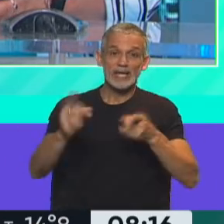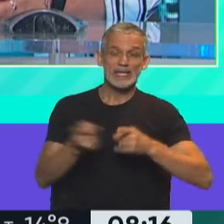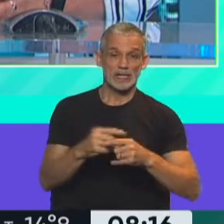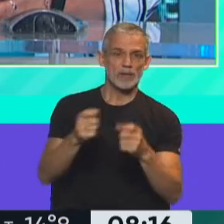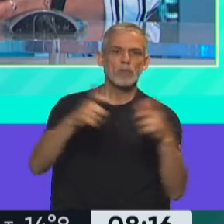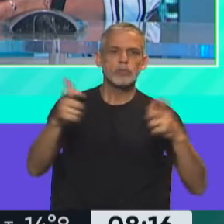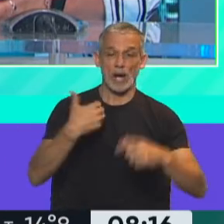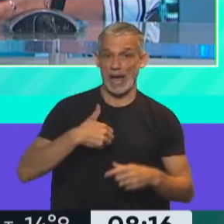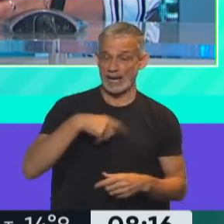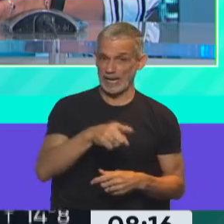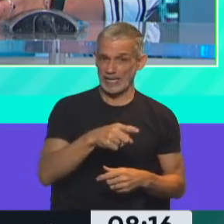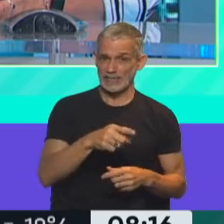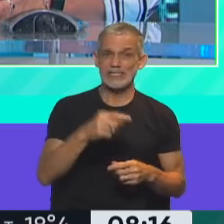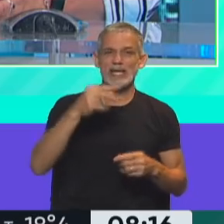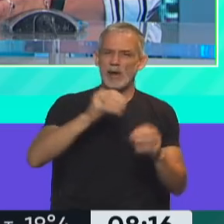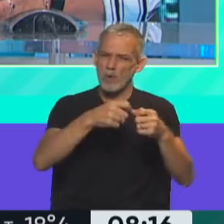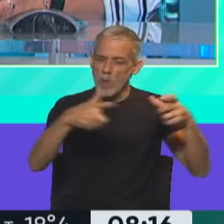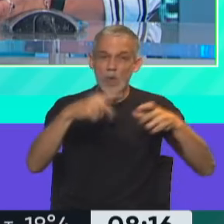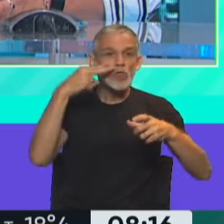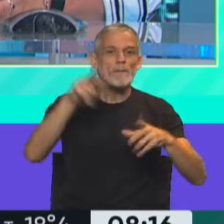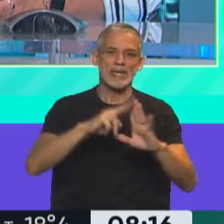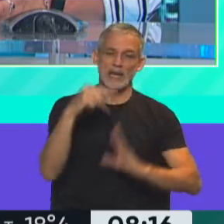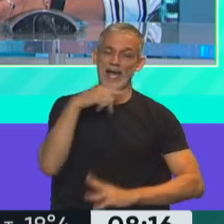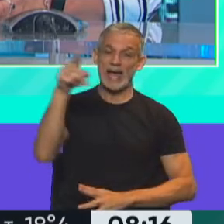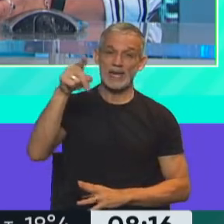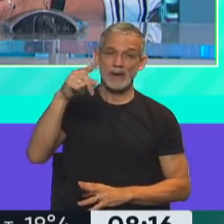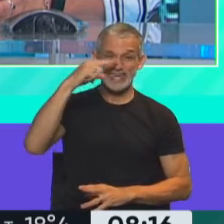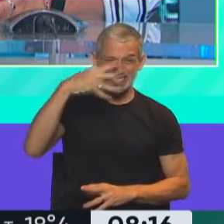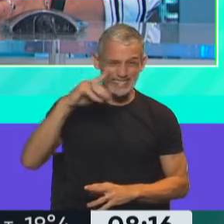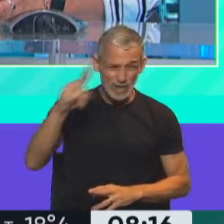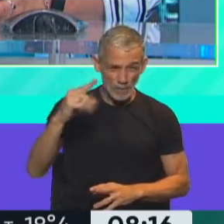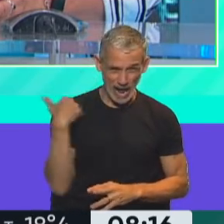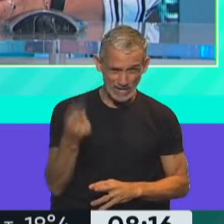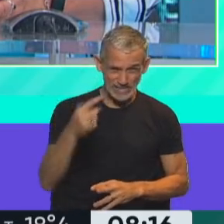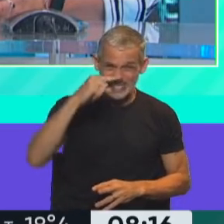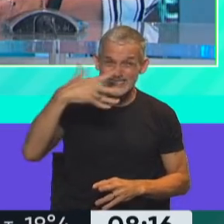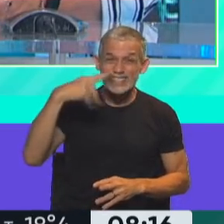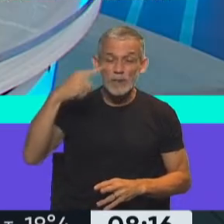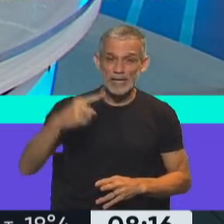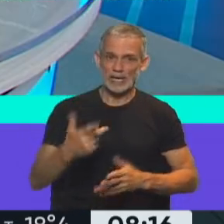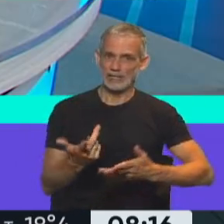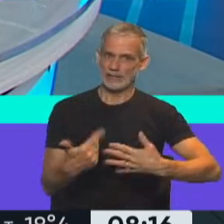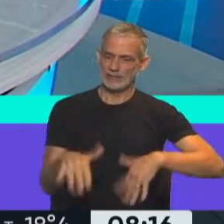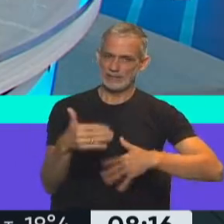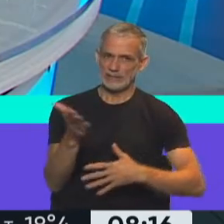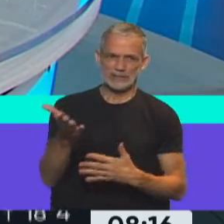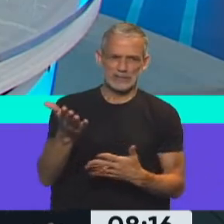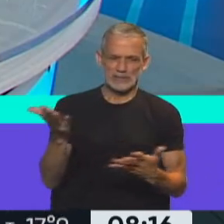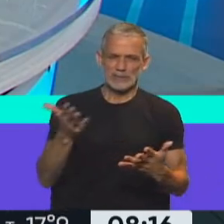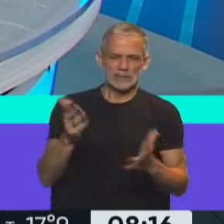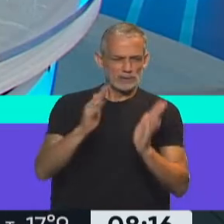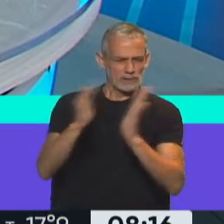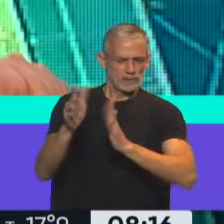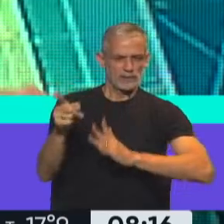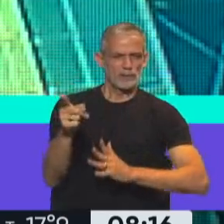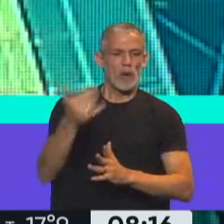casos. En Argentina llevamos en 2.000. En Alemania están en 75.000 ayer. Sí. Es una... Ya no metemos con el número de Terrible. casos porque es un capítulo aparte, ¿no?